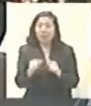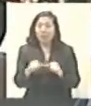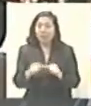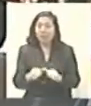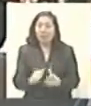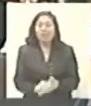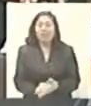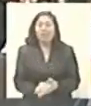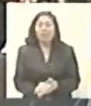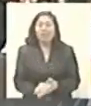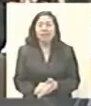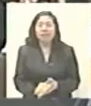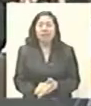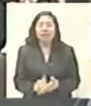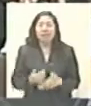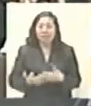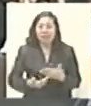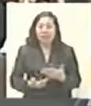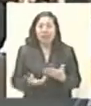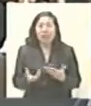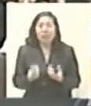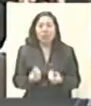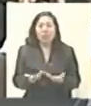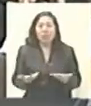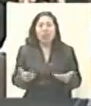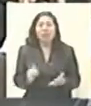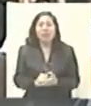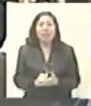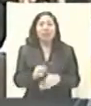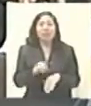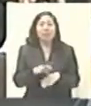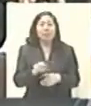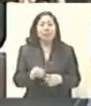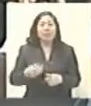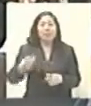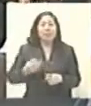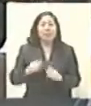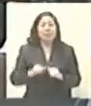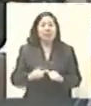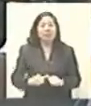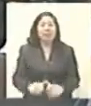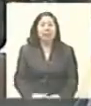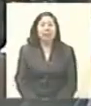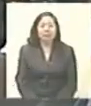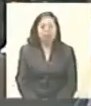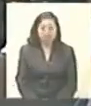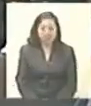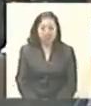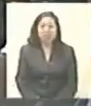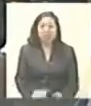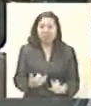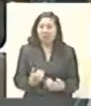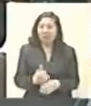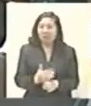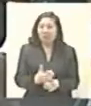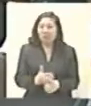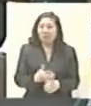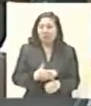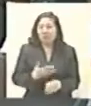permanente, por el concepto generan una condición de capacidades especiales permanentes. Creo que de esa forma